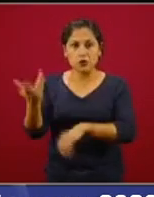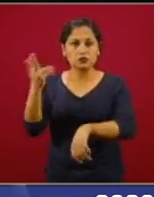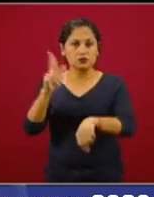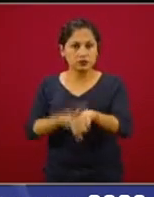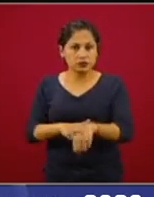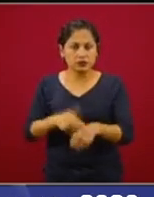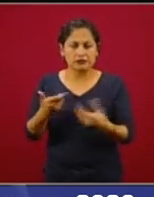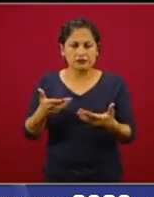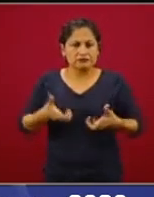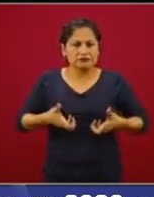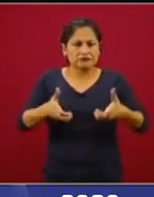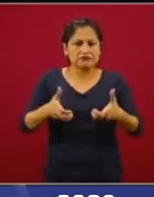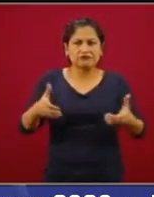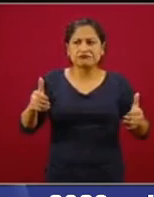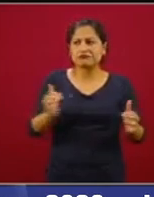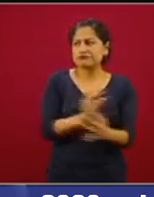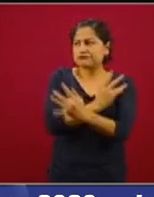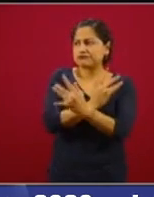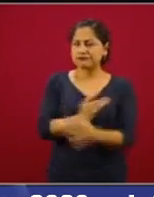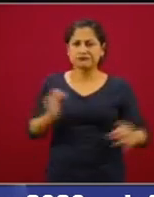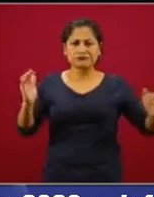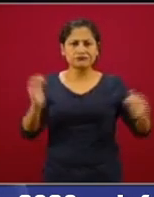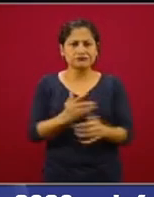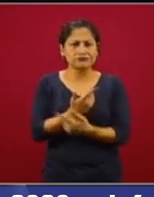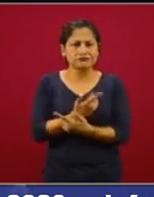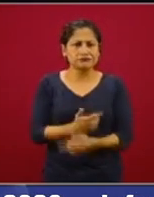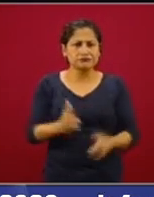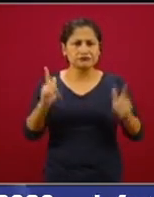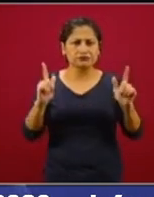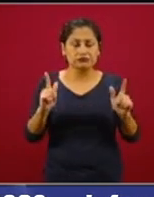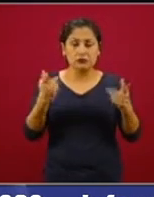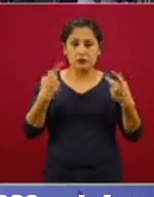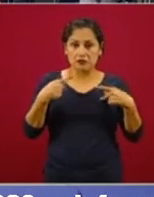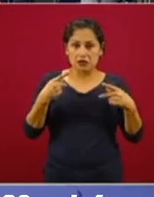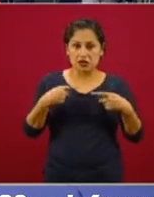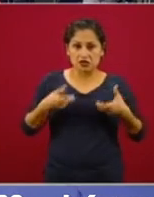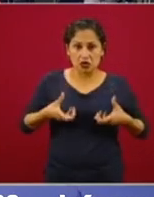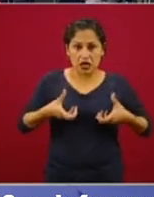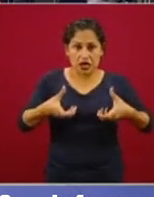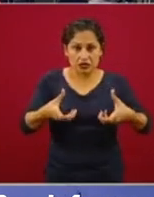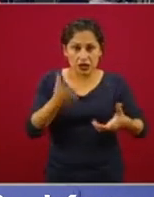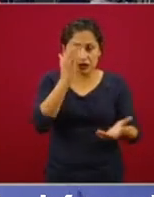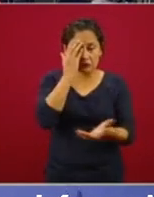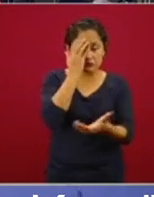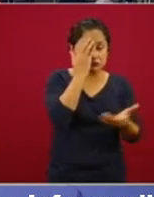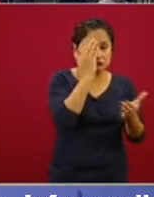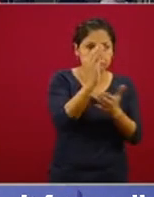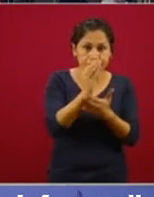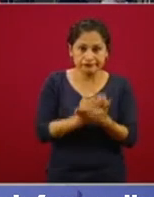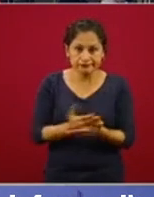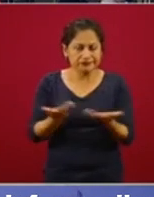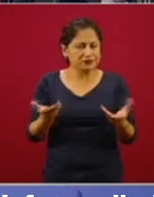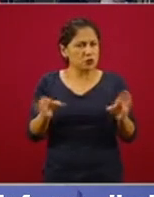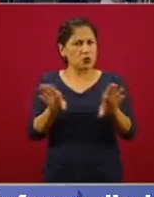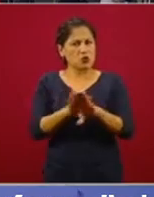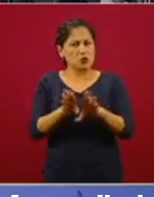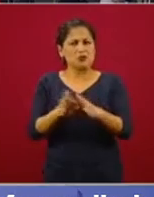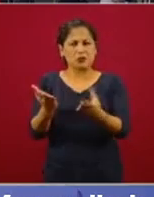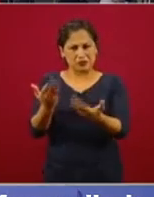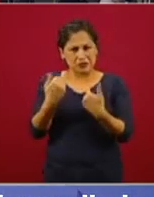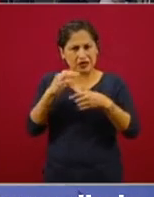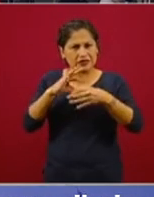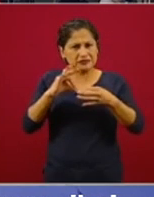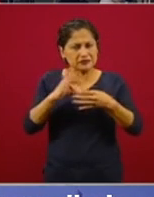si nada, ha disminuido el número de indigentes. Sí me gustaría saber un poco de eso, porque